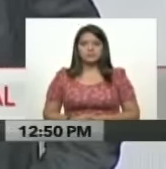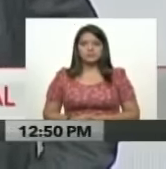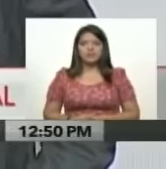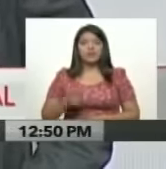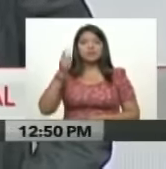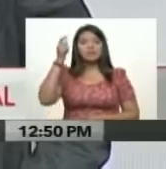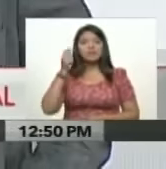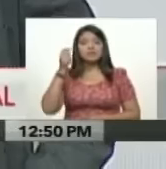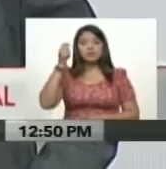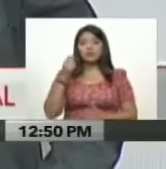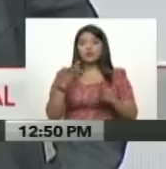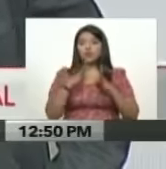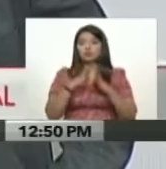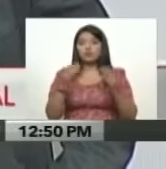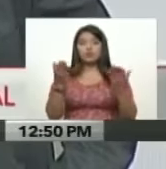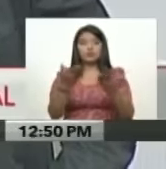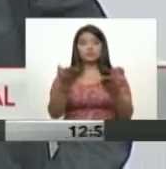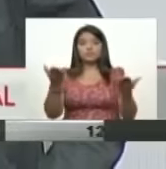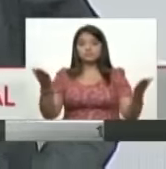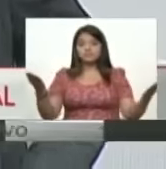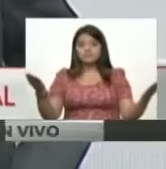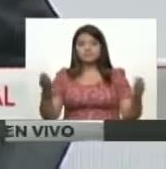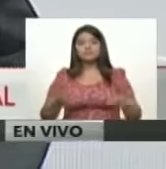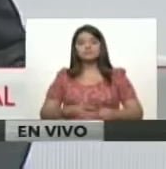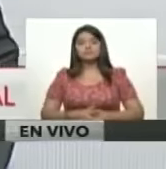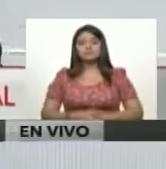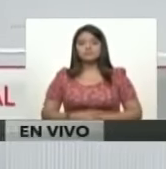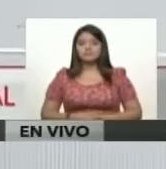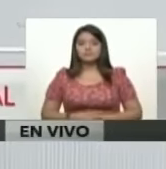Diputados presentes.